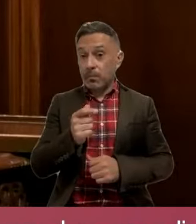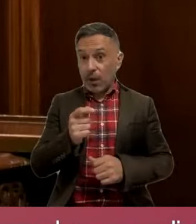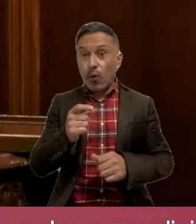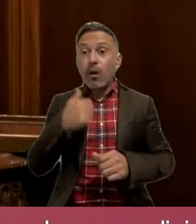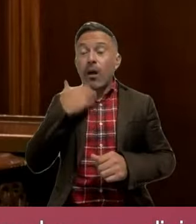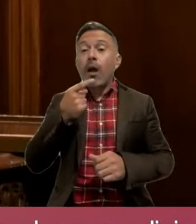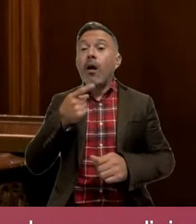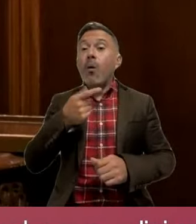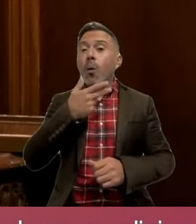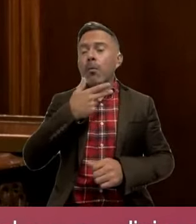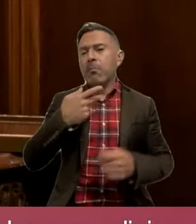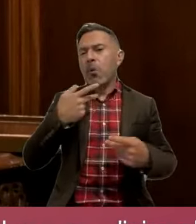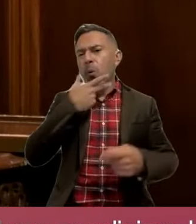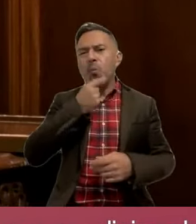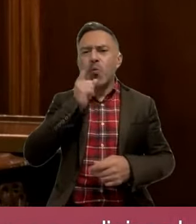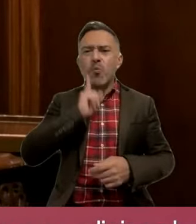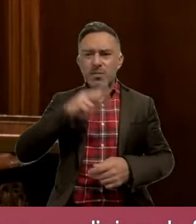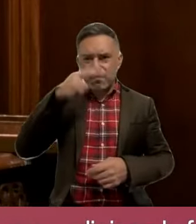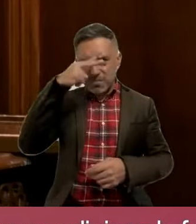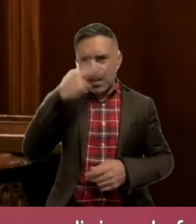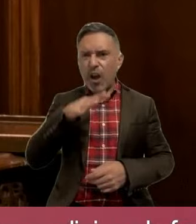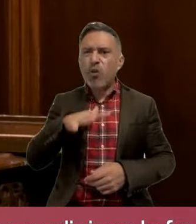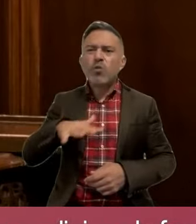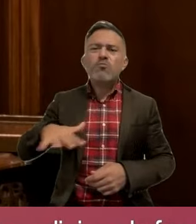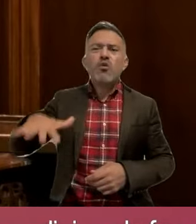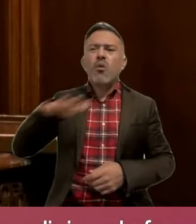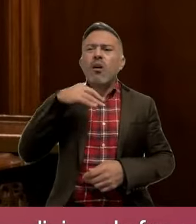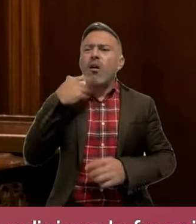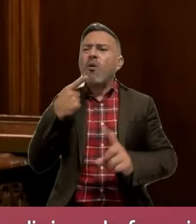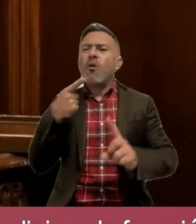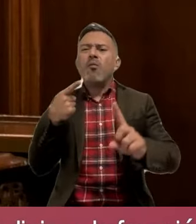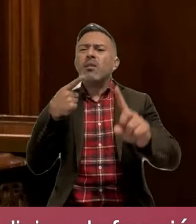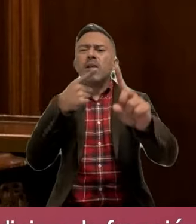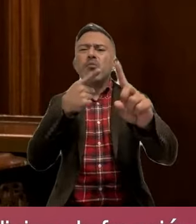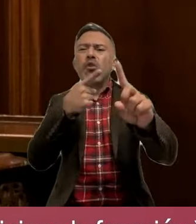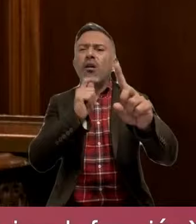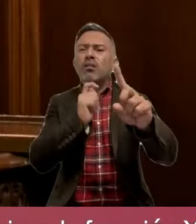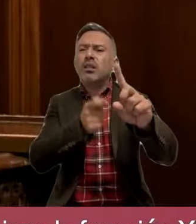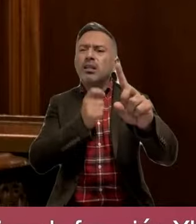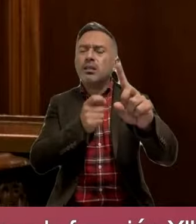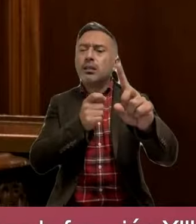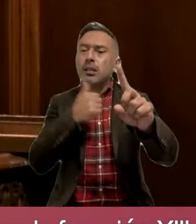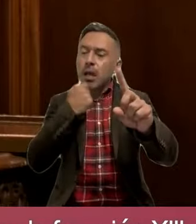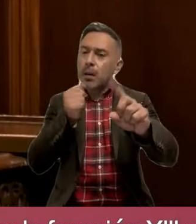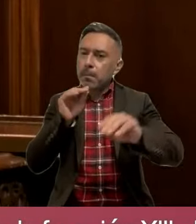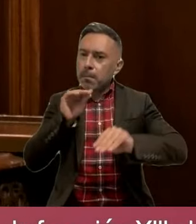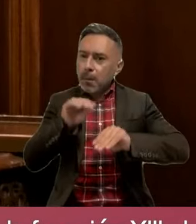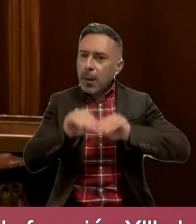los mexicanos y las mexicanas es construirlo en unidad.